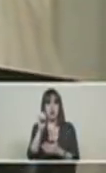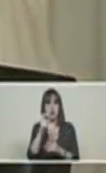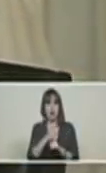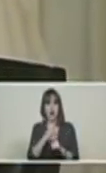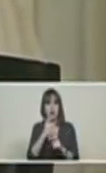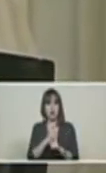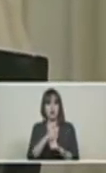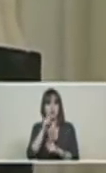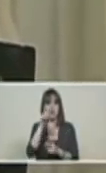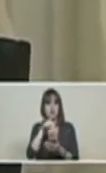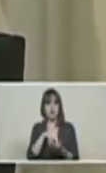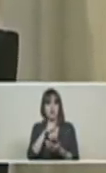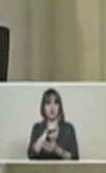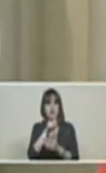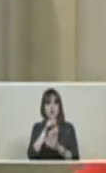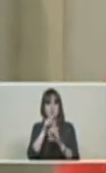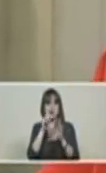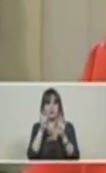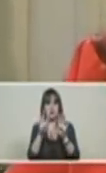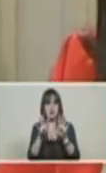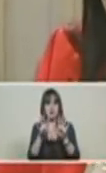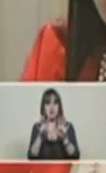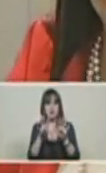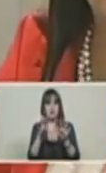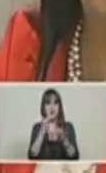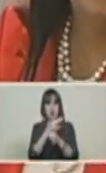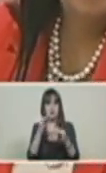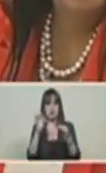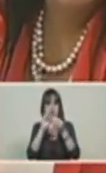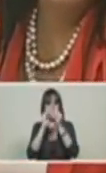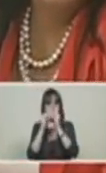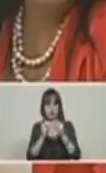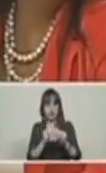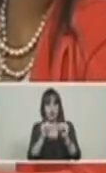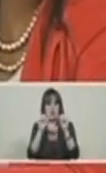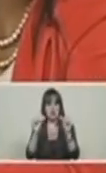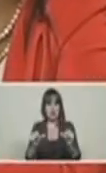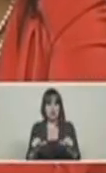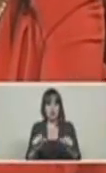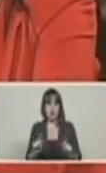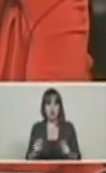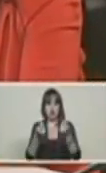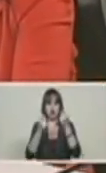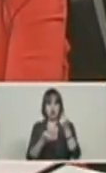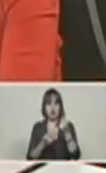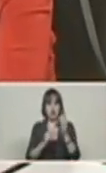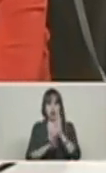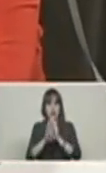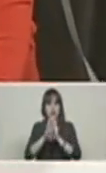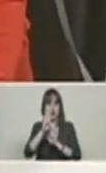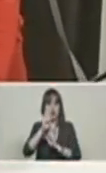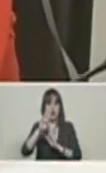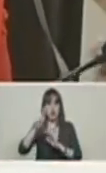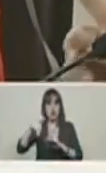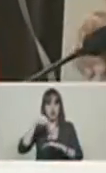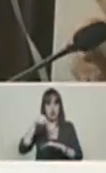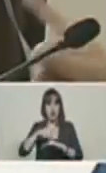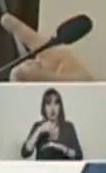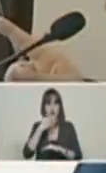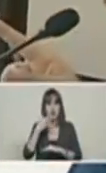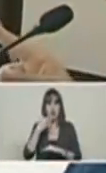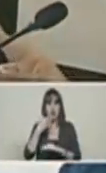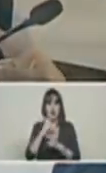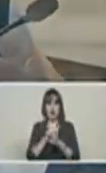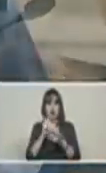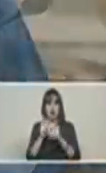vamos a ir perfeccionando el sistema de remuneración nacional y vamos a ir con los factores de corrección